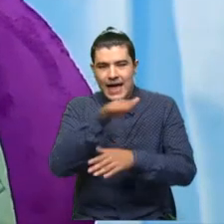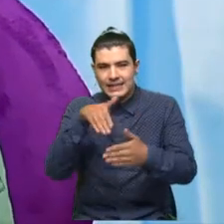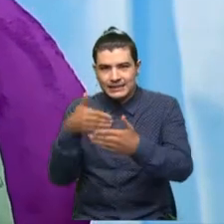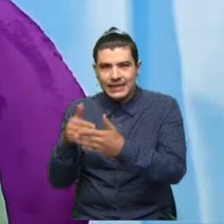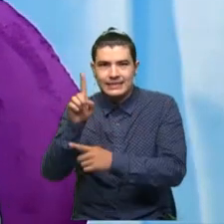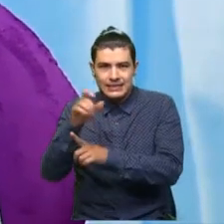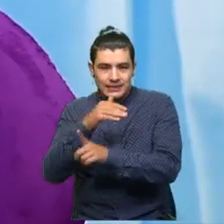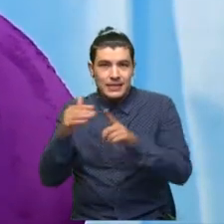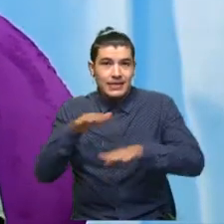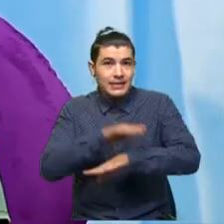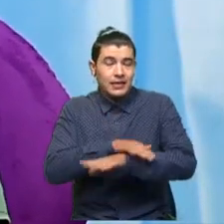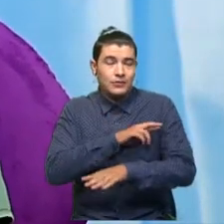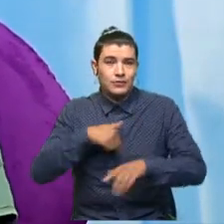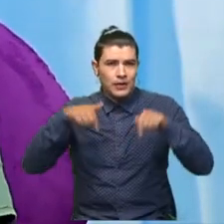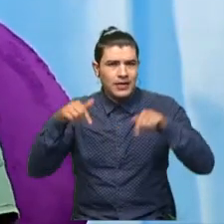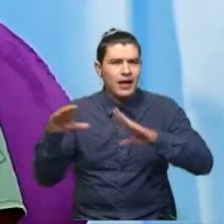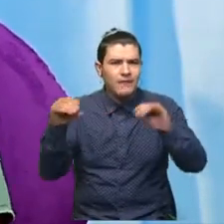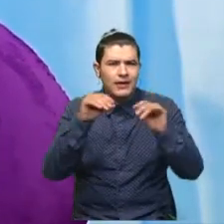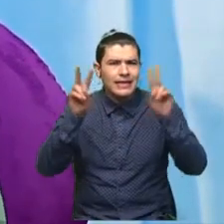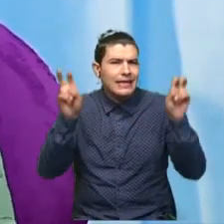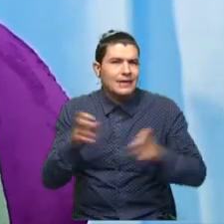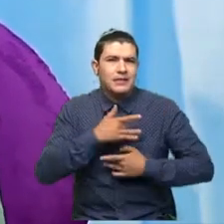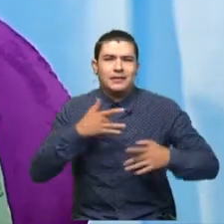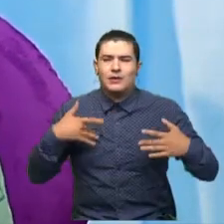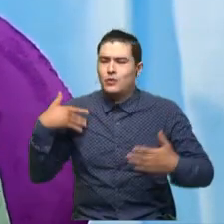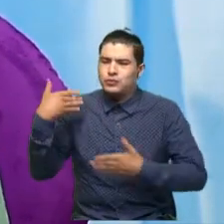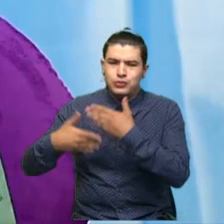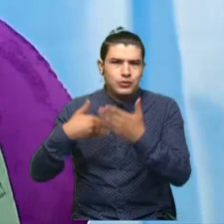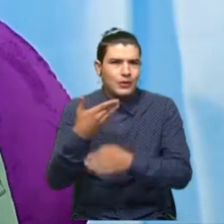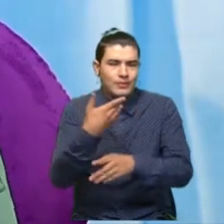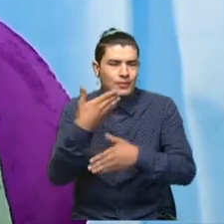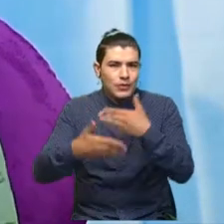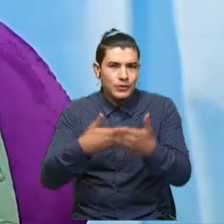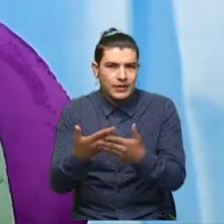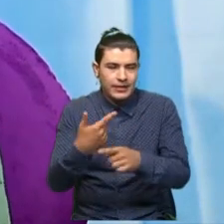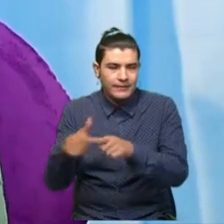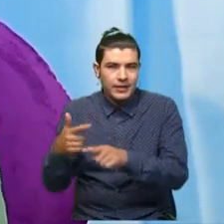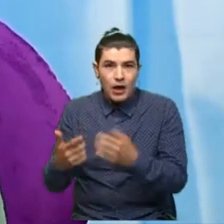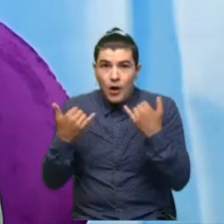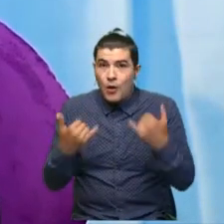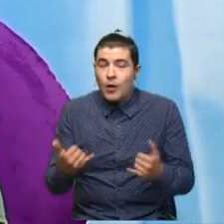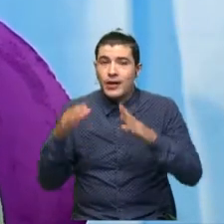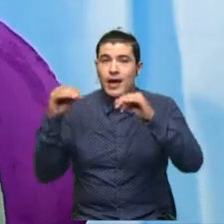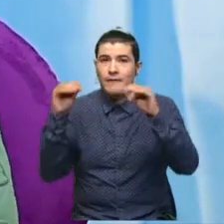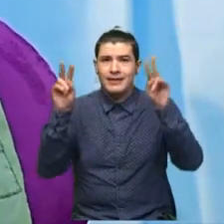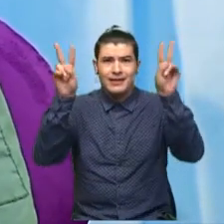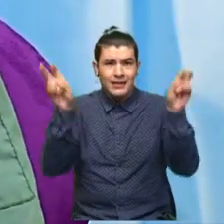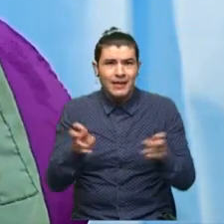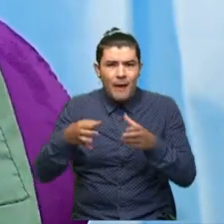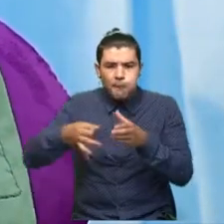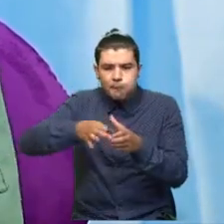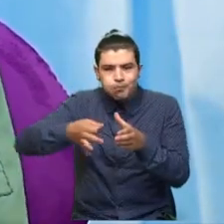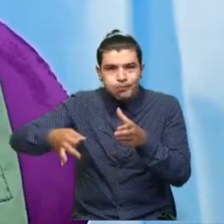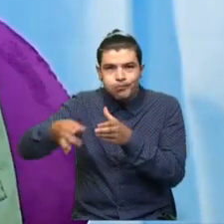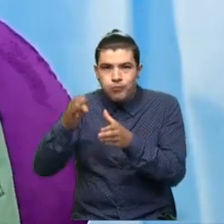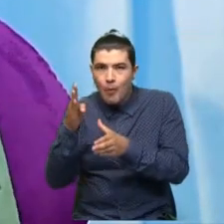las enfermedades que más nos aquejan hoy en día. Hoy, precisamente, hablaremos de una bacteria muy común entre nosotros que